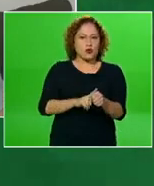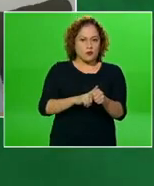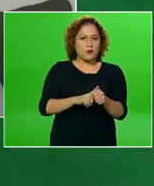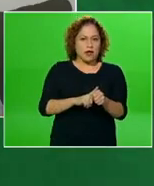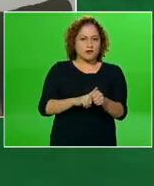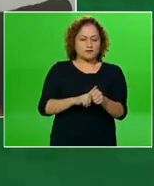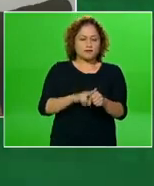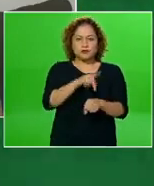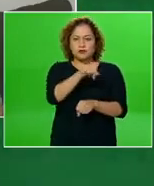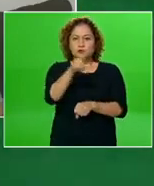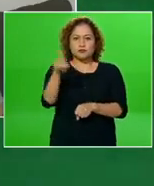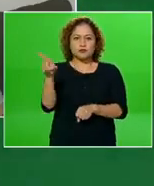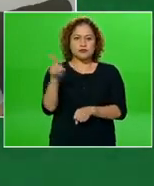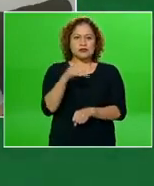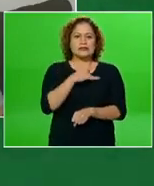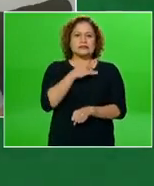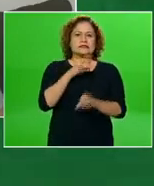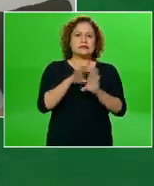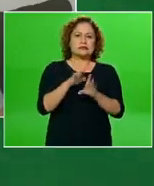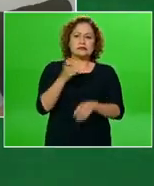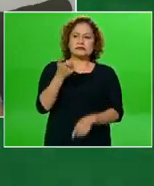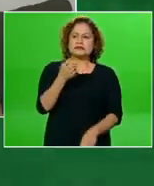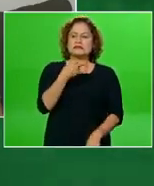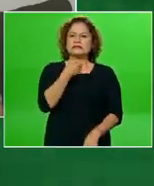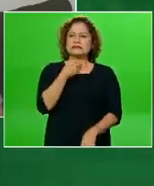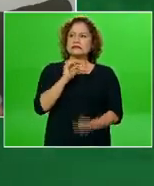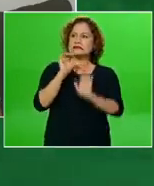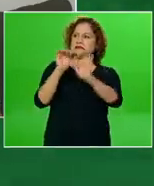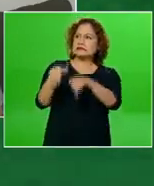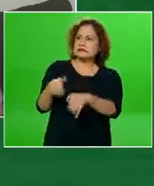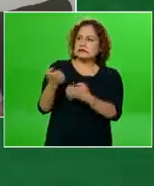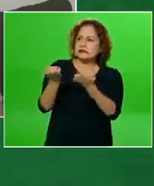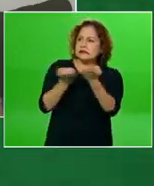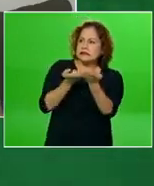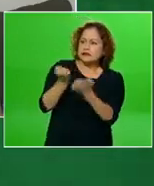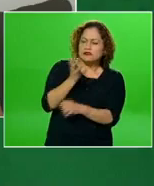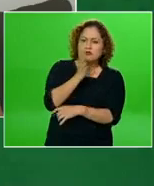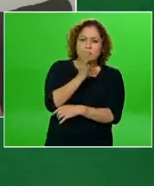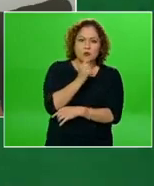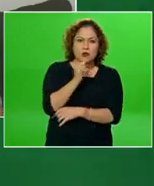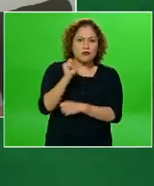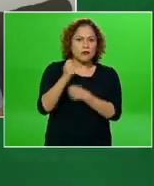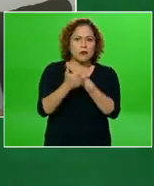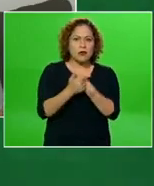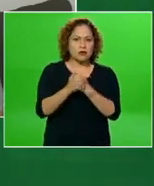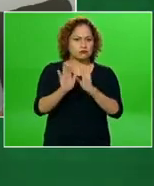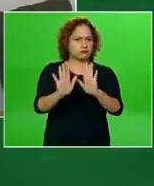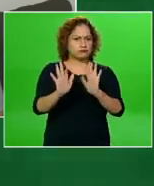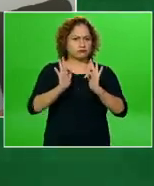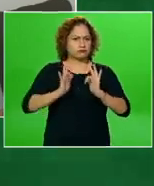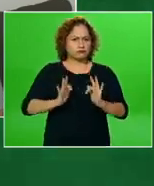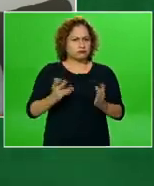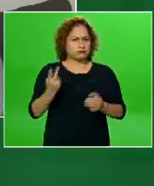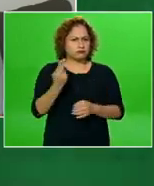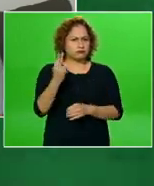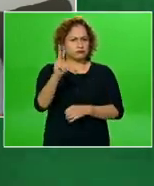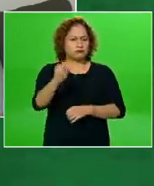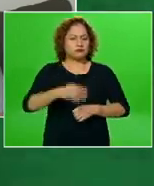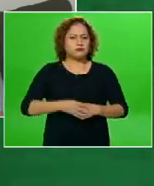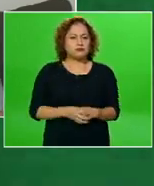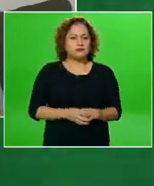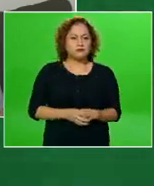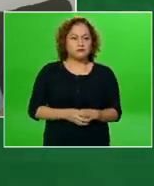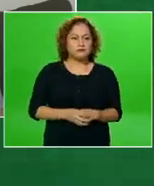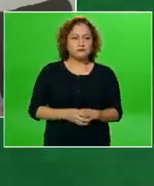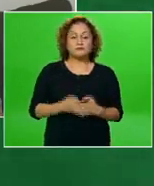sientan excluidos porque no tienen los recursos para poder participar en el programa de ejercicio el tiempo que nosotros